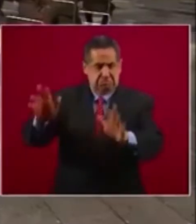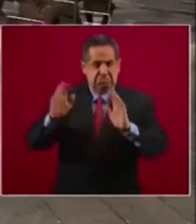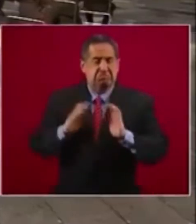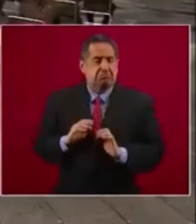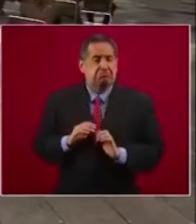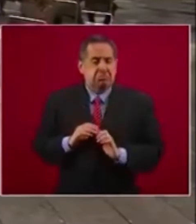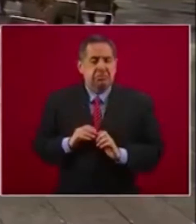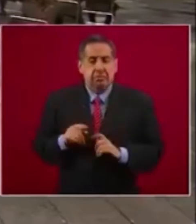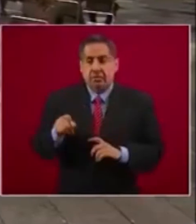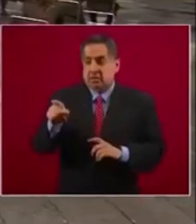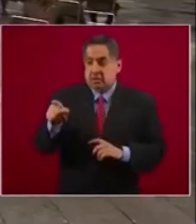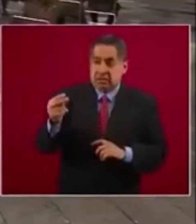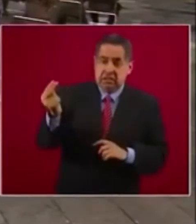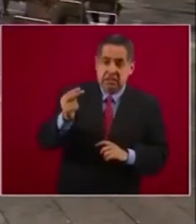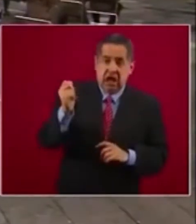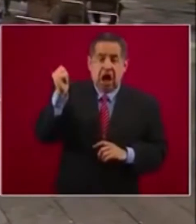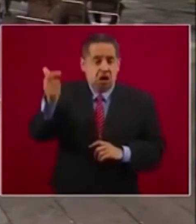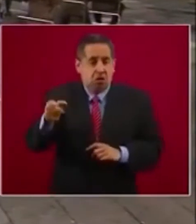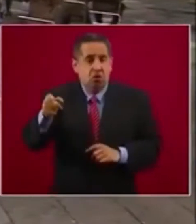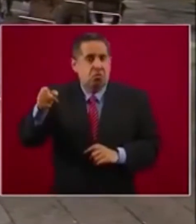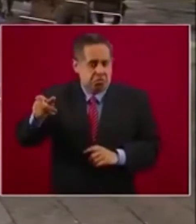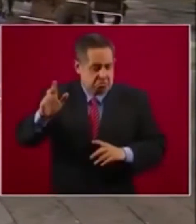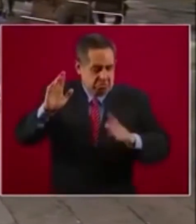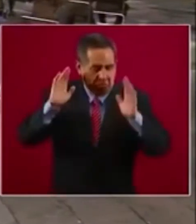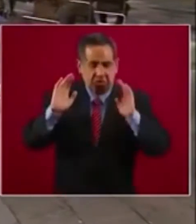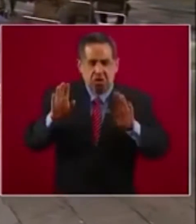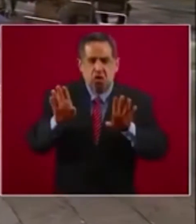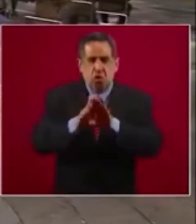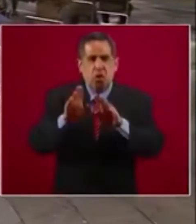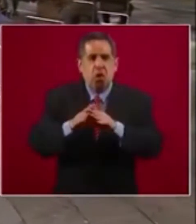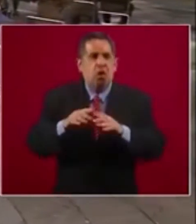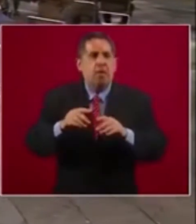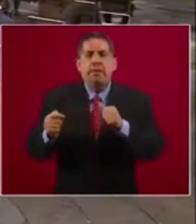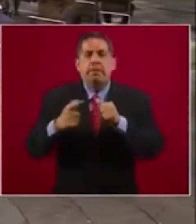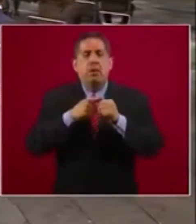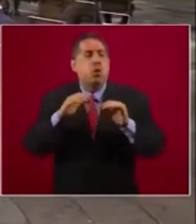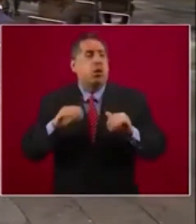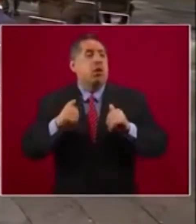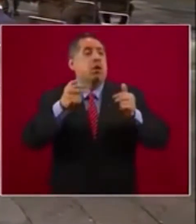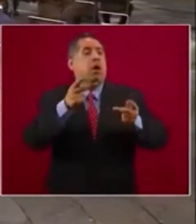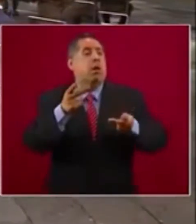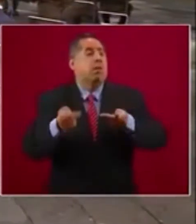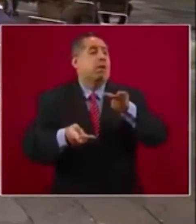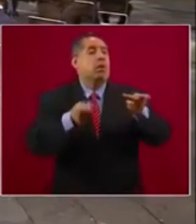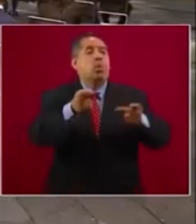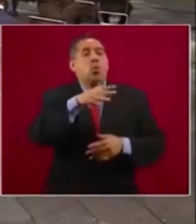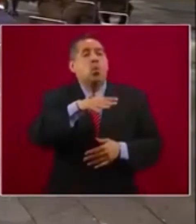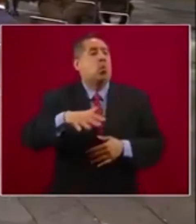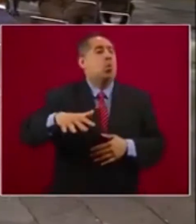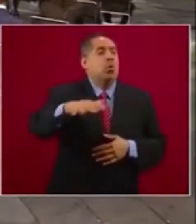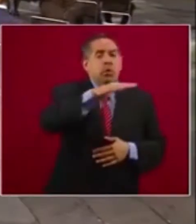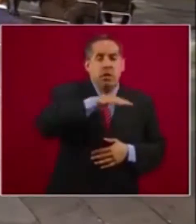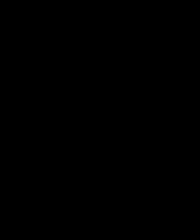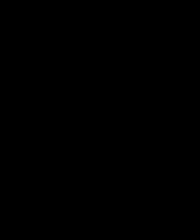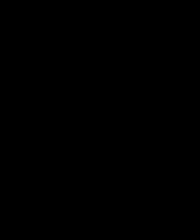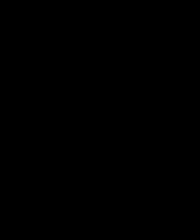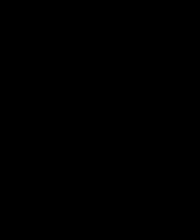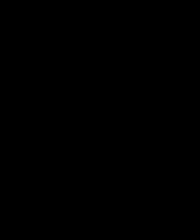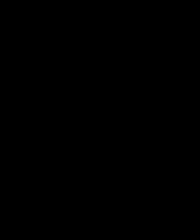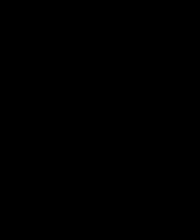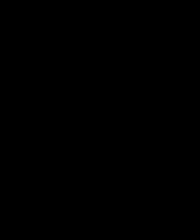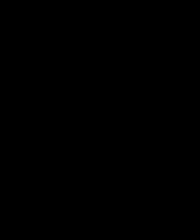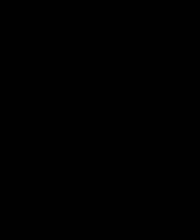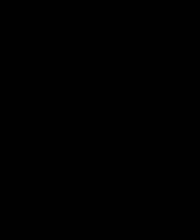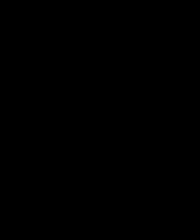necesario se celebre una consulta para conocer la opinión del pueblo o